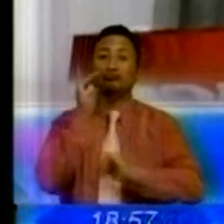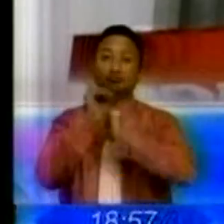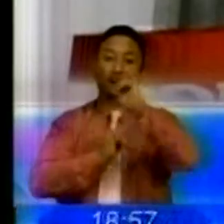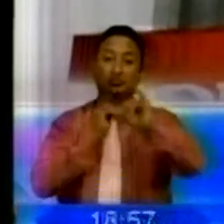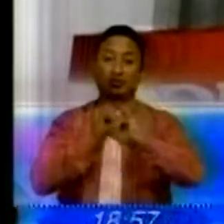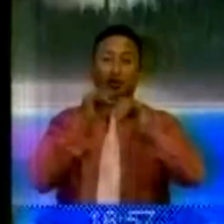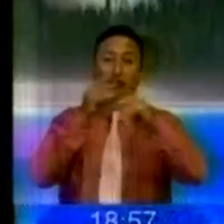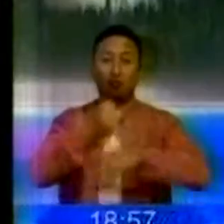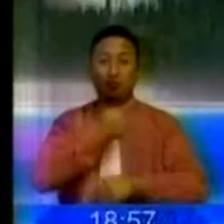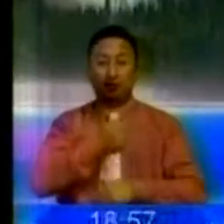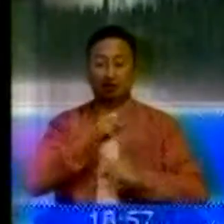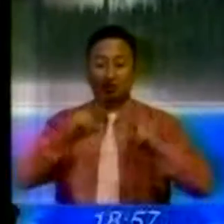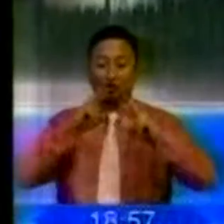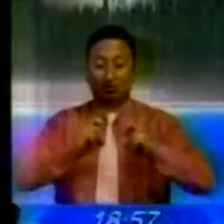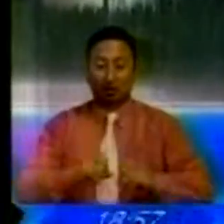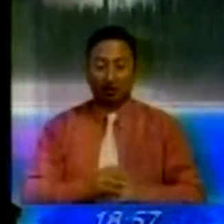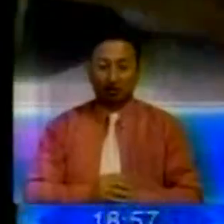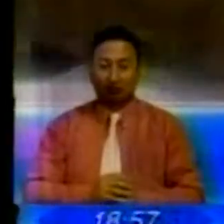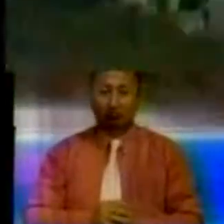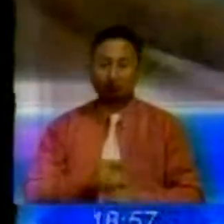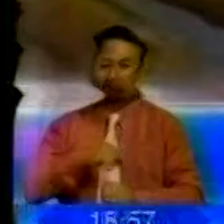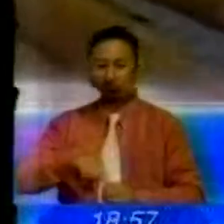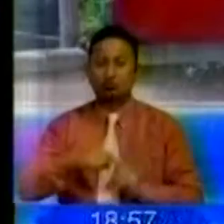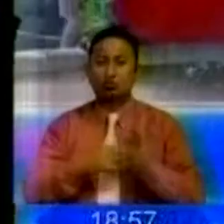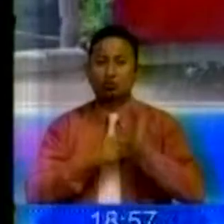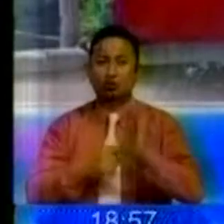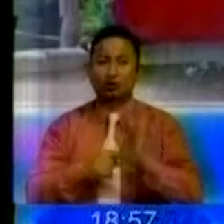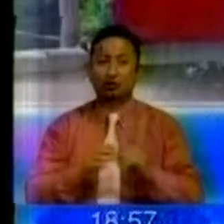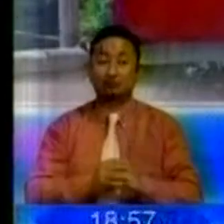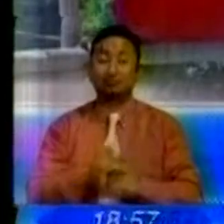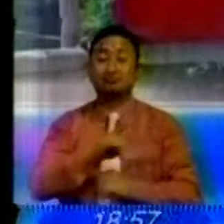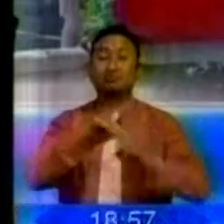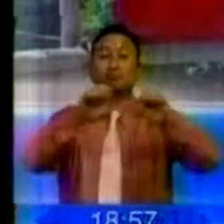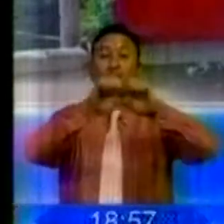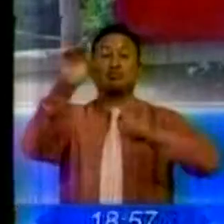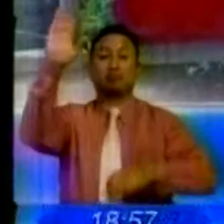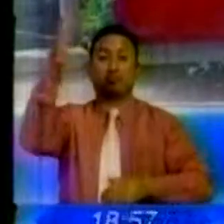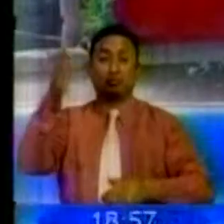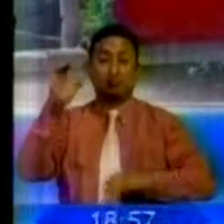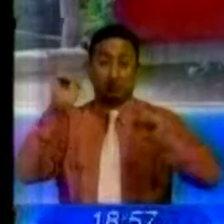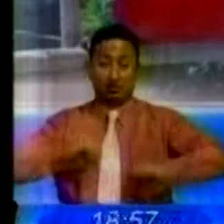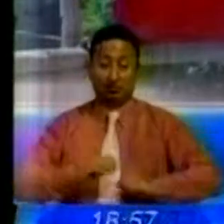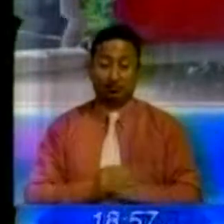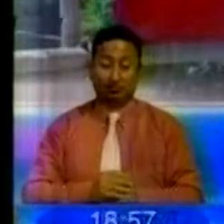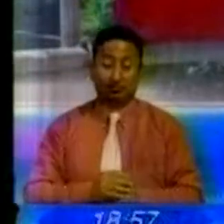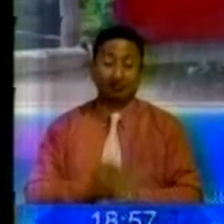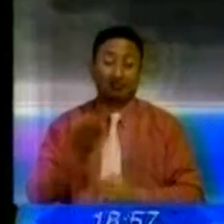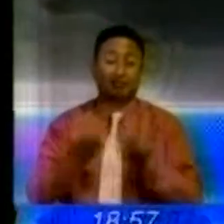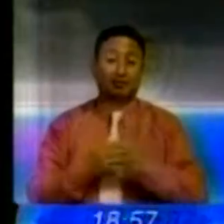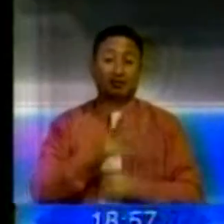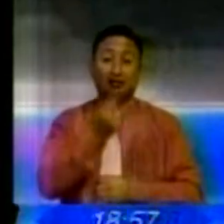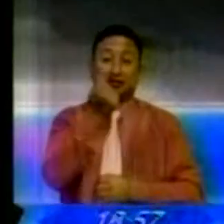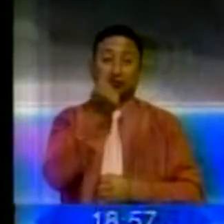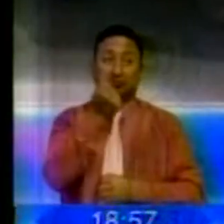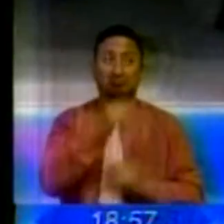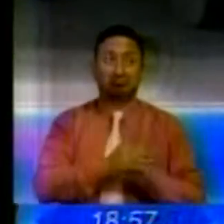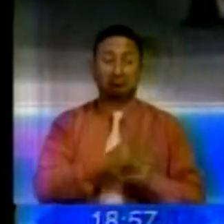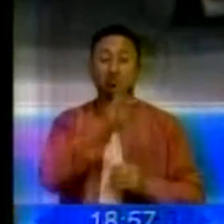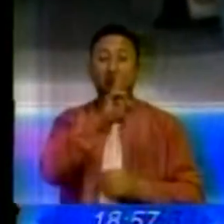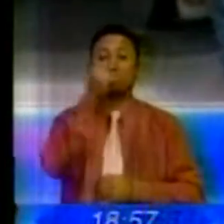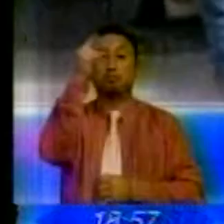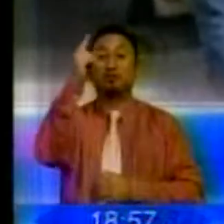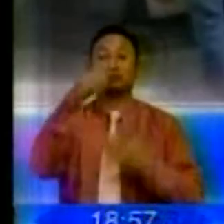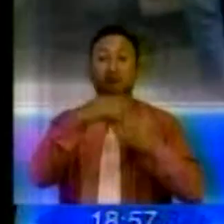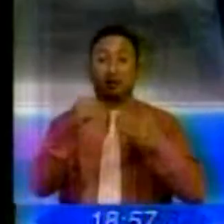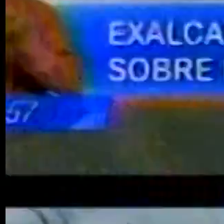de Periodistas de Investigación, en donde se revela que la constructora Odebrecht habría supuestamente desviado al menos 7